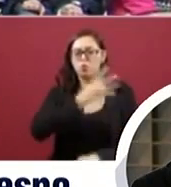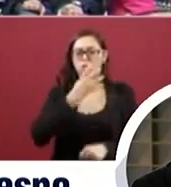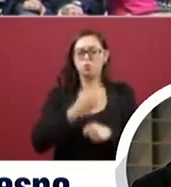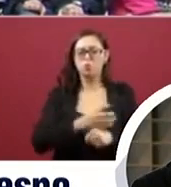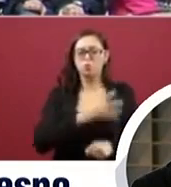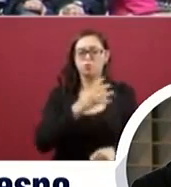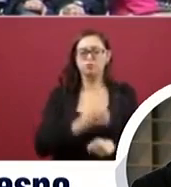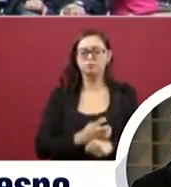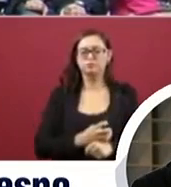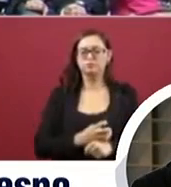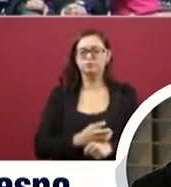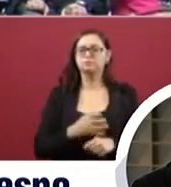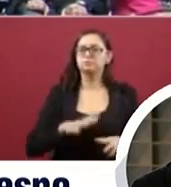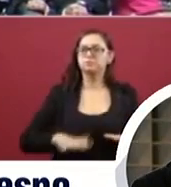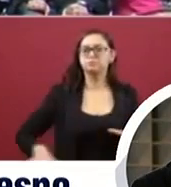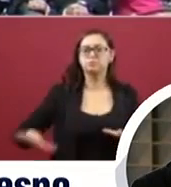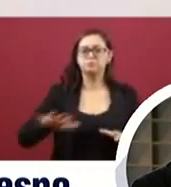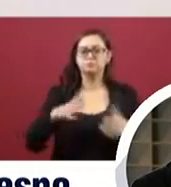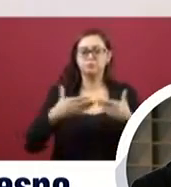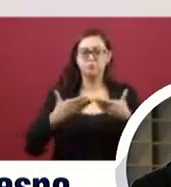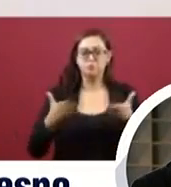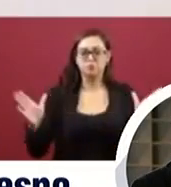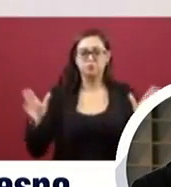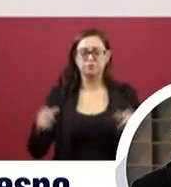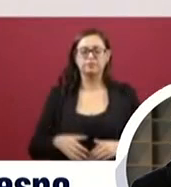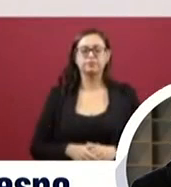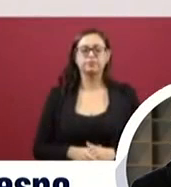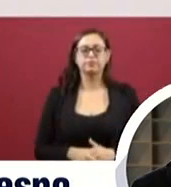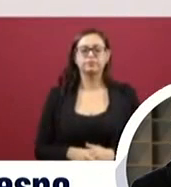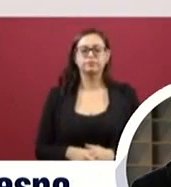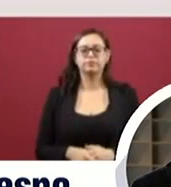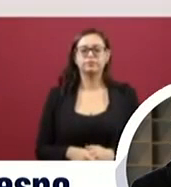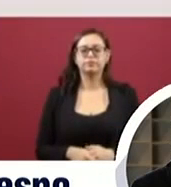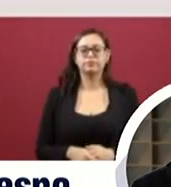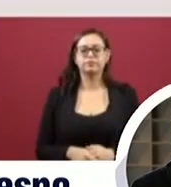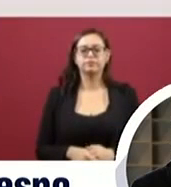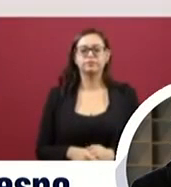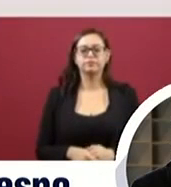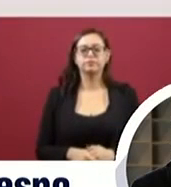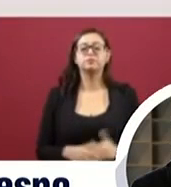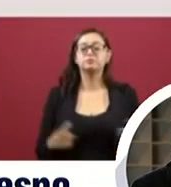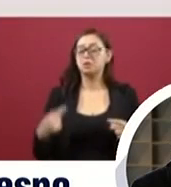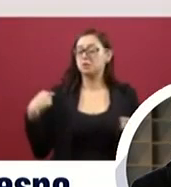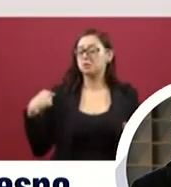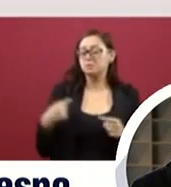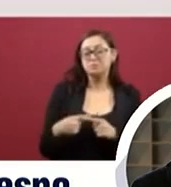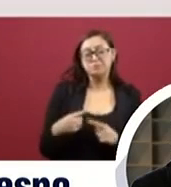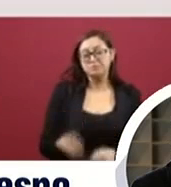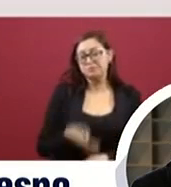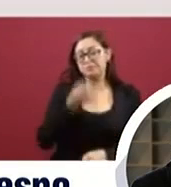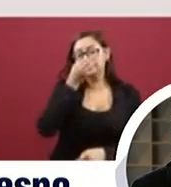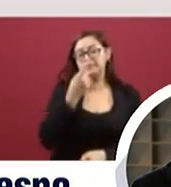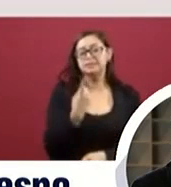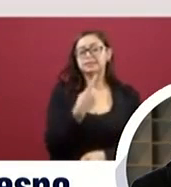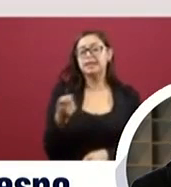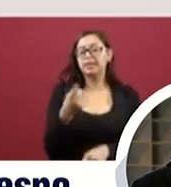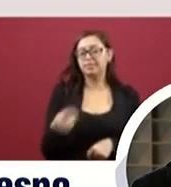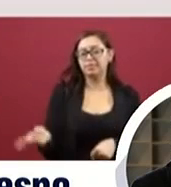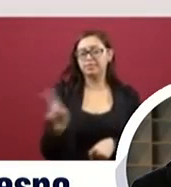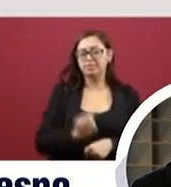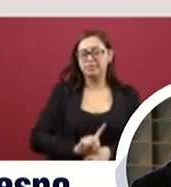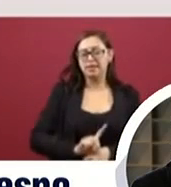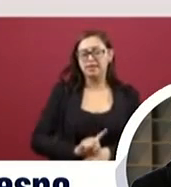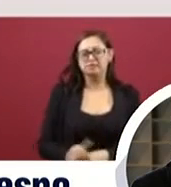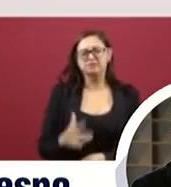crecimiento depende de las inversiones y si quieres crecer al doble, que pasar del 2% promedio al 4%